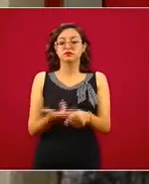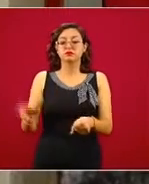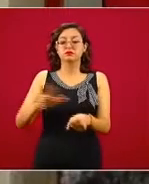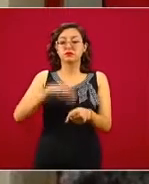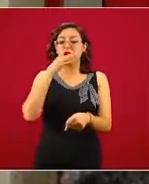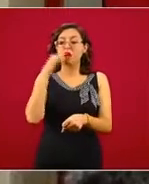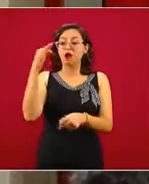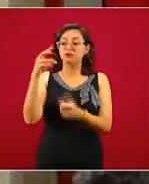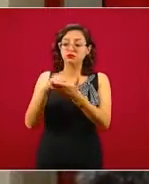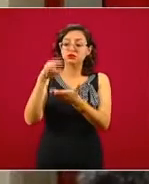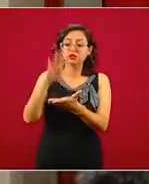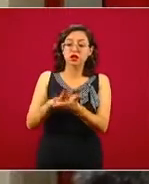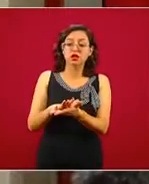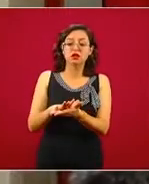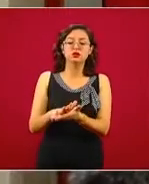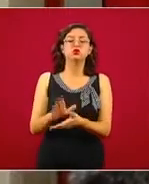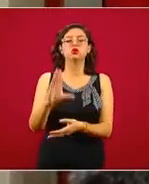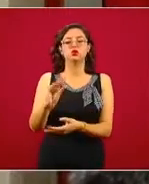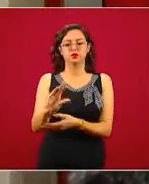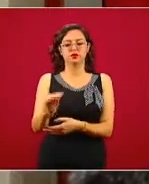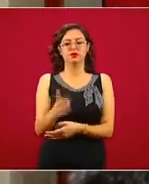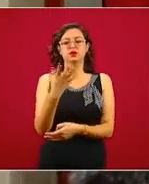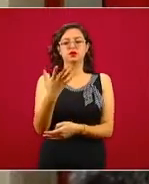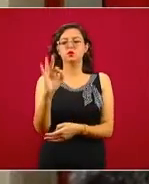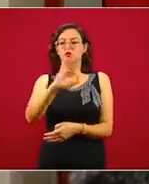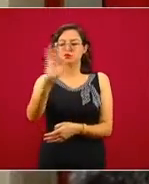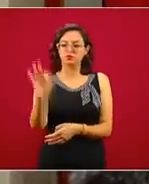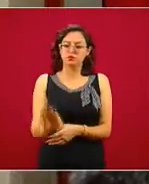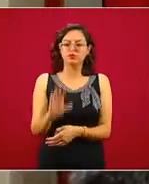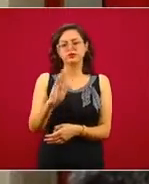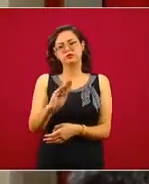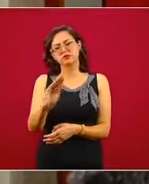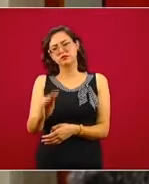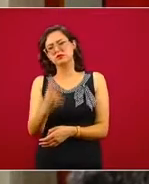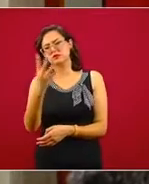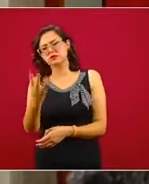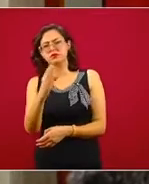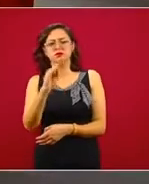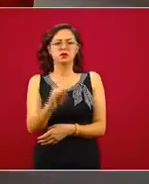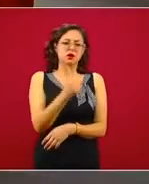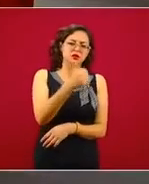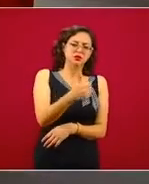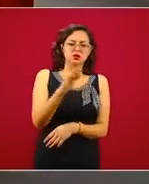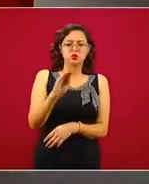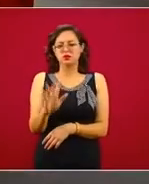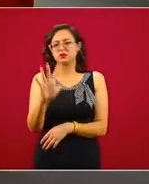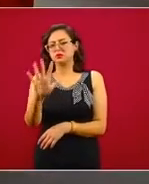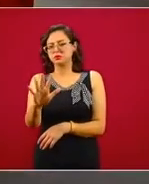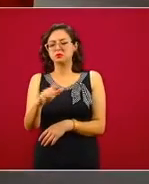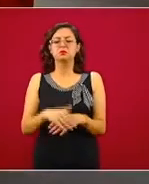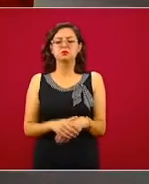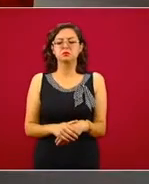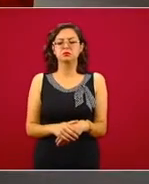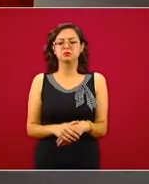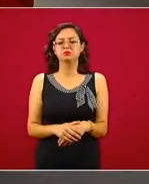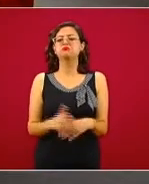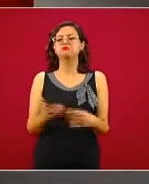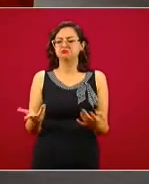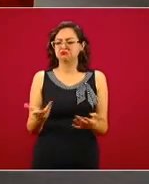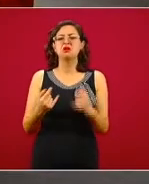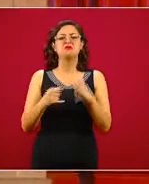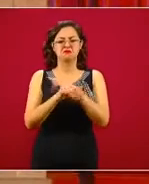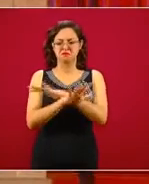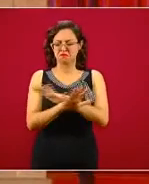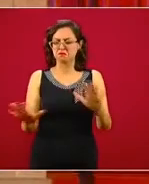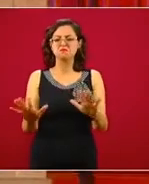similar 94%, numbers, similar occupancy rates estable, 94, across the country 96, during the past 95. week, Por lo as tanto, well tenemos as similar buenos datos, notification